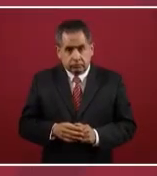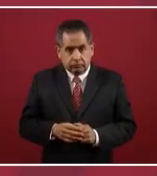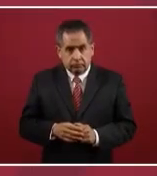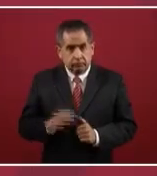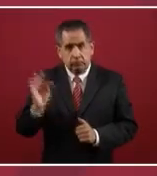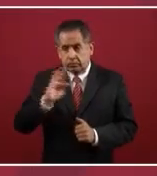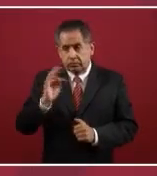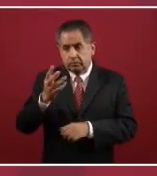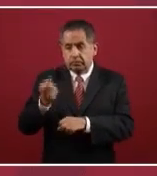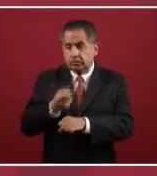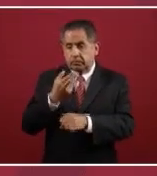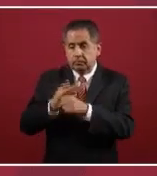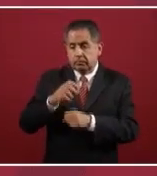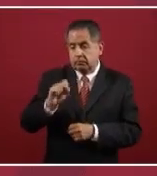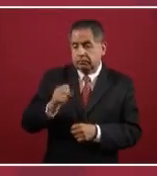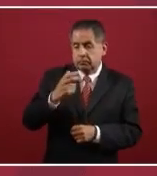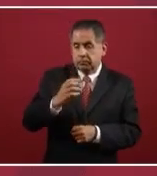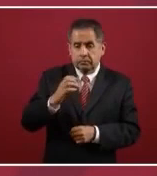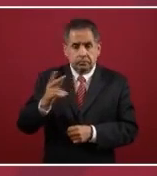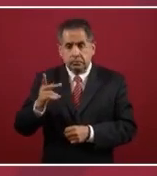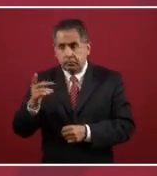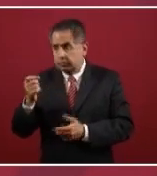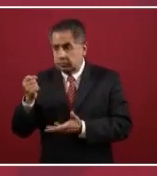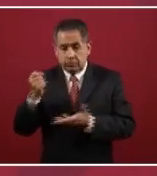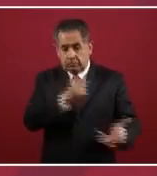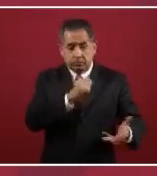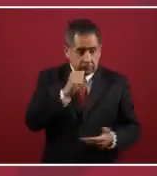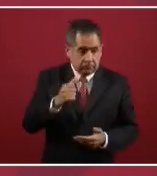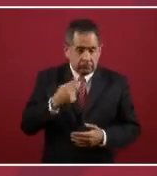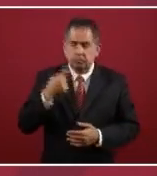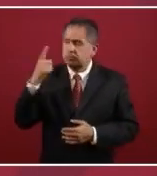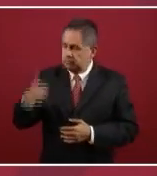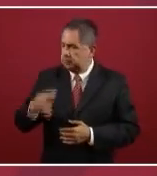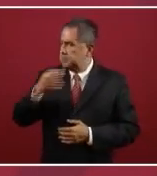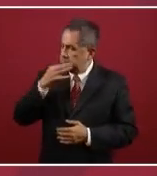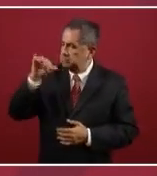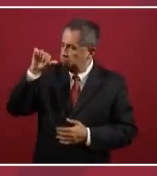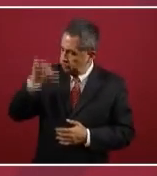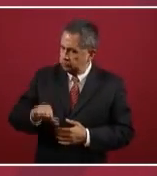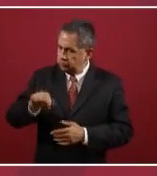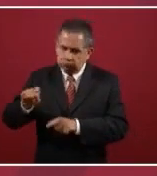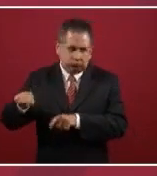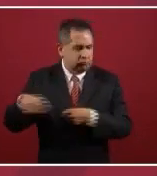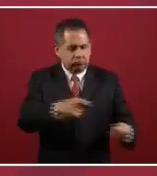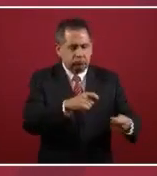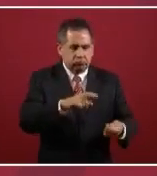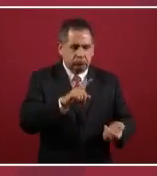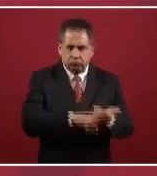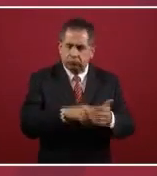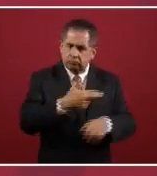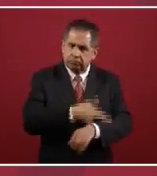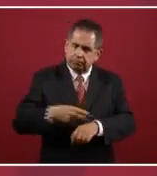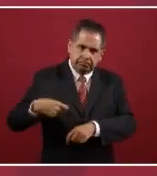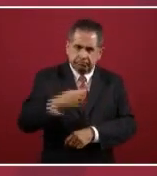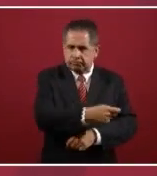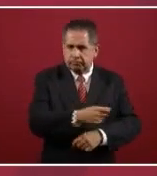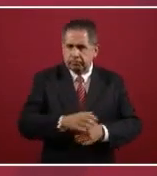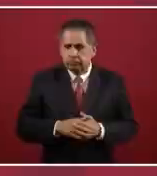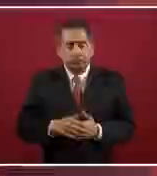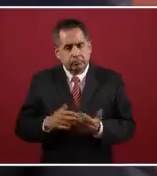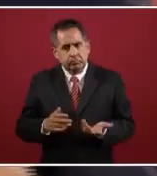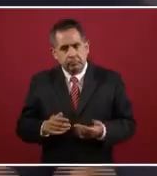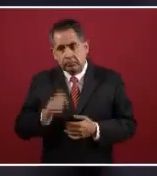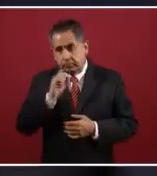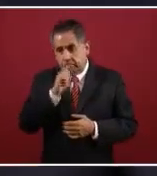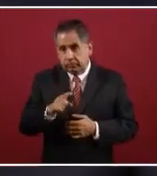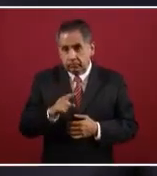la Secretaría de Hacienda no ha entregado esos fondos, de inmediato se van a transferir. Pero también,